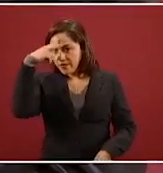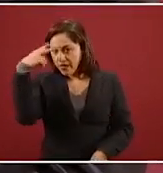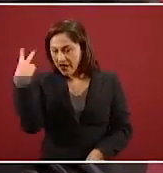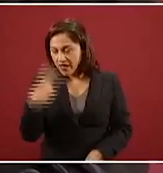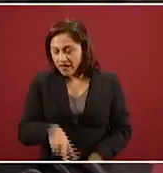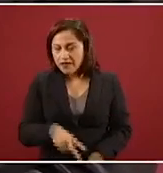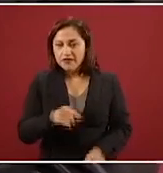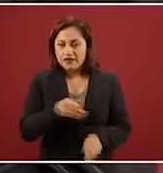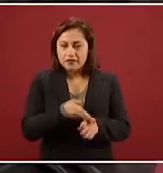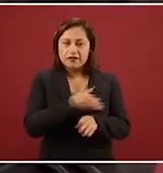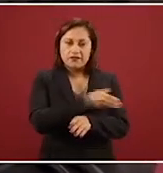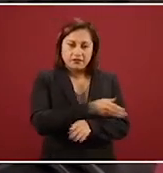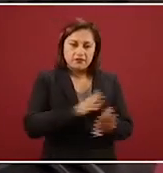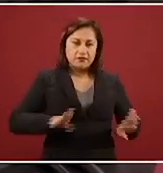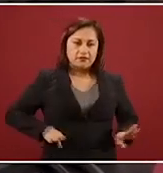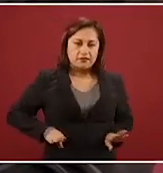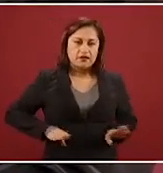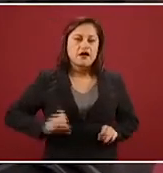políticos, porque